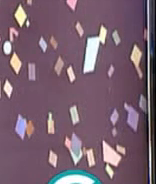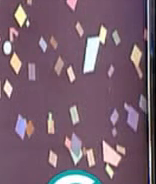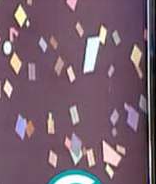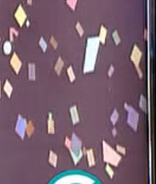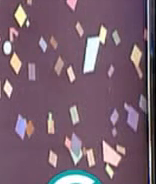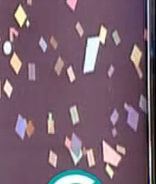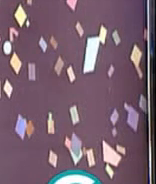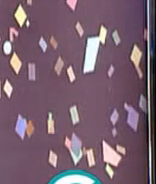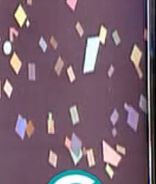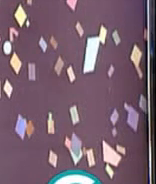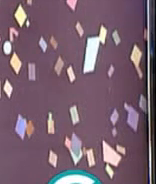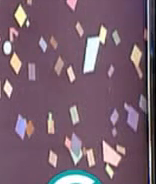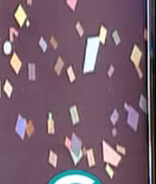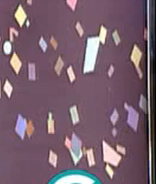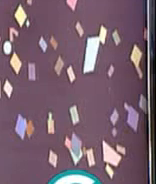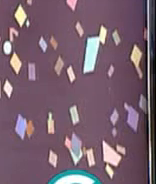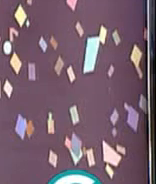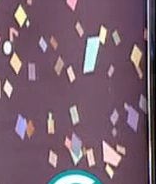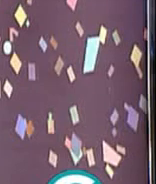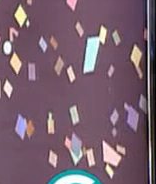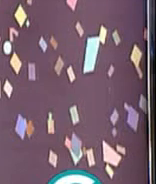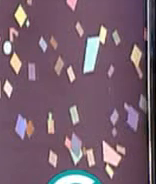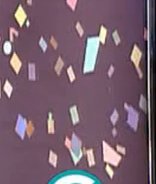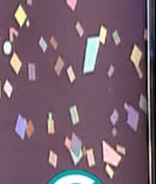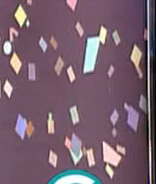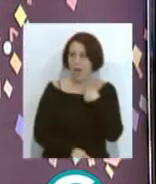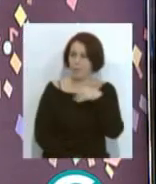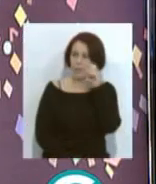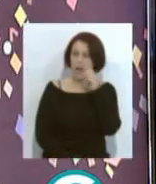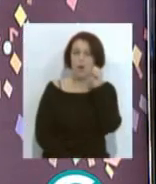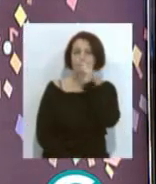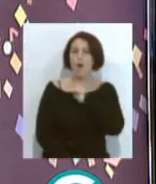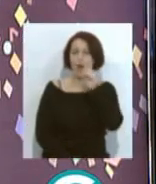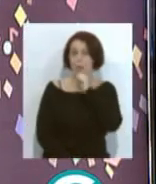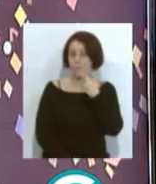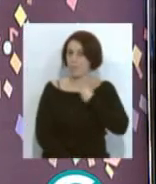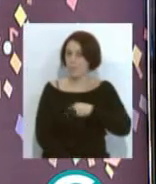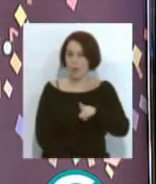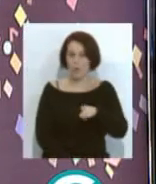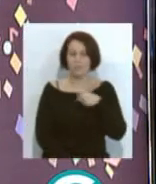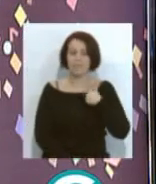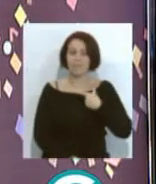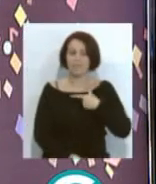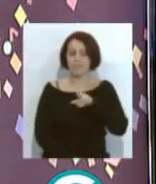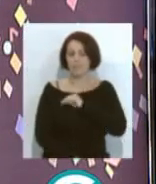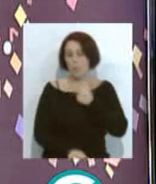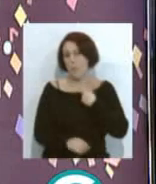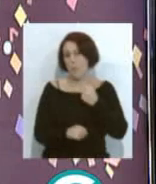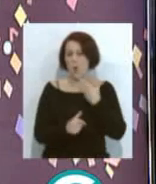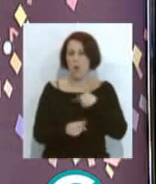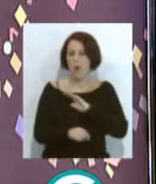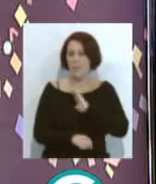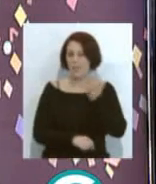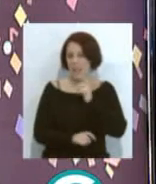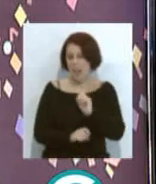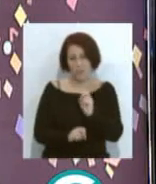complejos. Y vamos a otra modalidad. ¿Qué les parece si ahora al coro, que desde luego es el que, bueno, pues se ha llevado en cierto modo la peor parte de